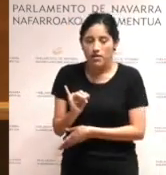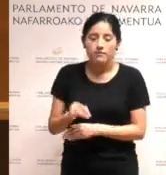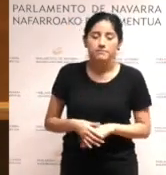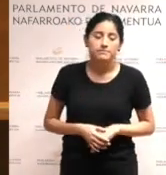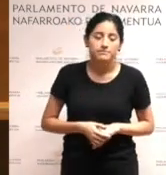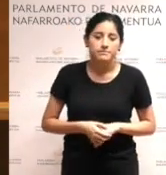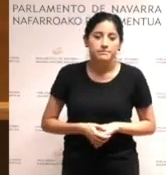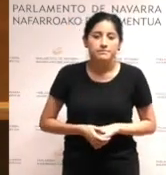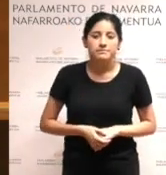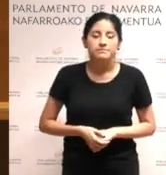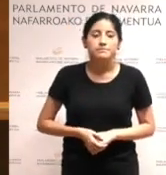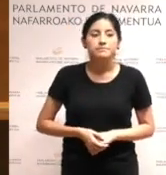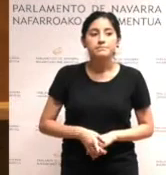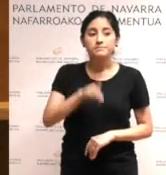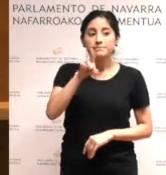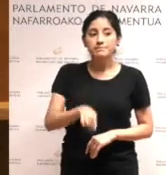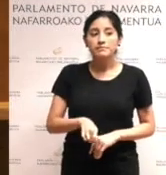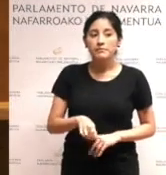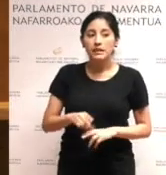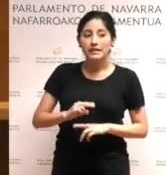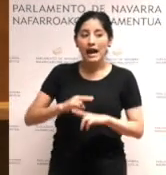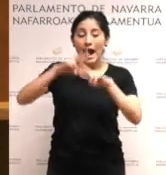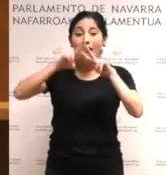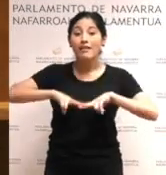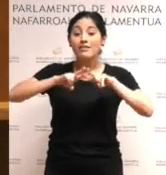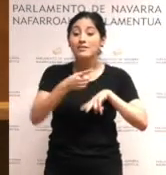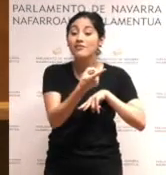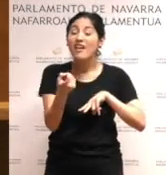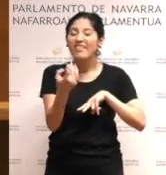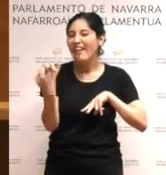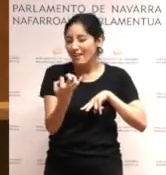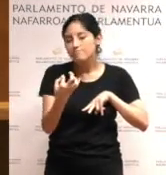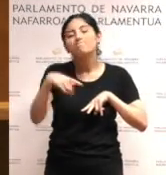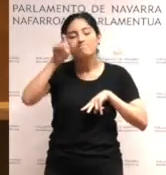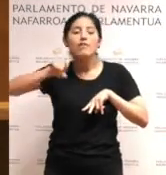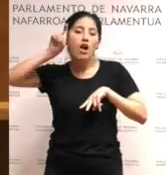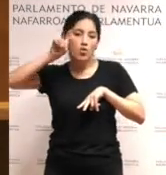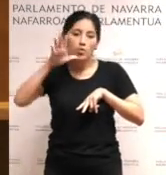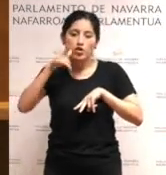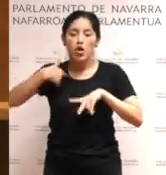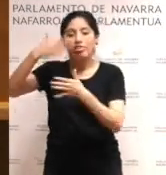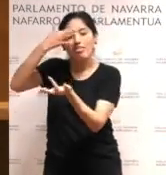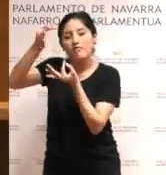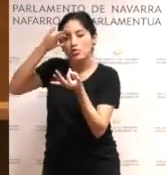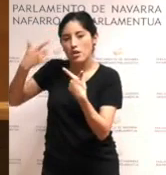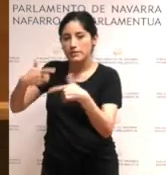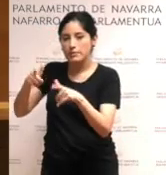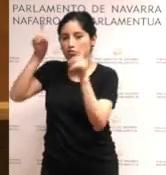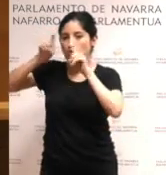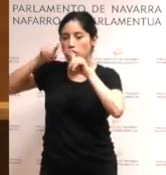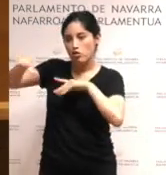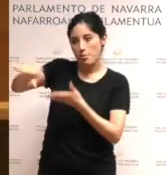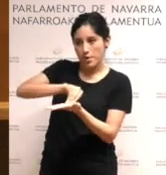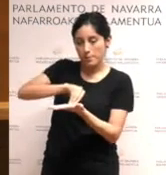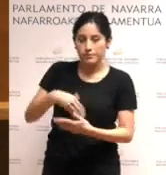Bueno, para completar el análisis nos falta el factor profesorado y lo voy a hacer con los datos del propio Departamento de Educación. Curso 10-11,